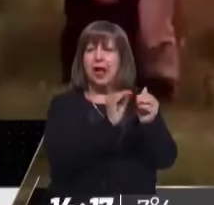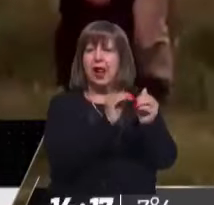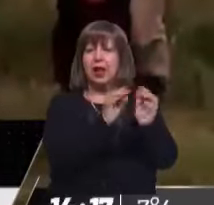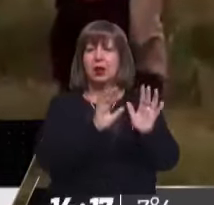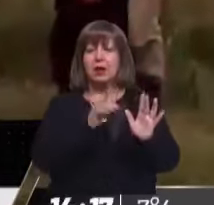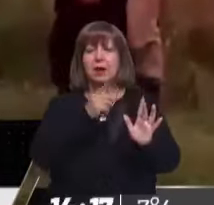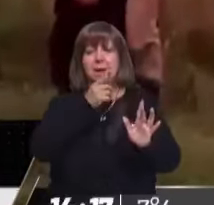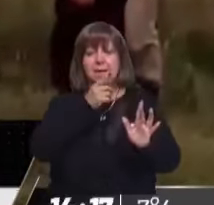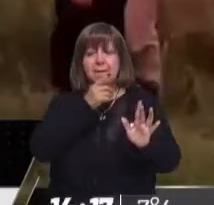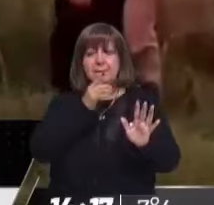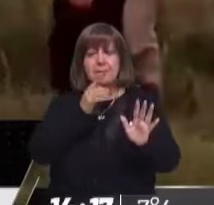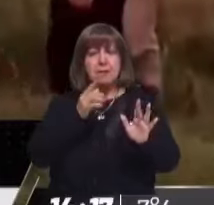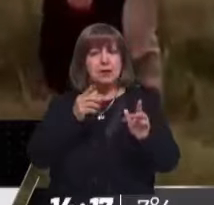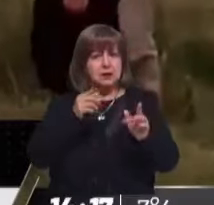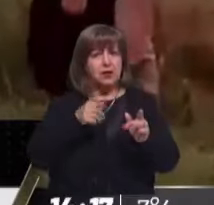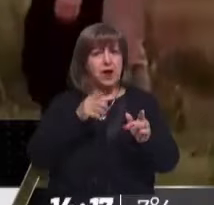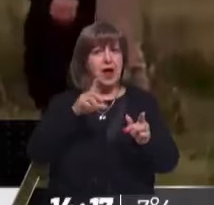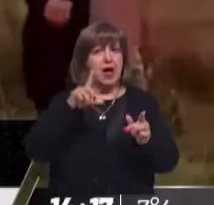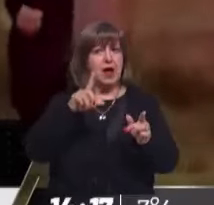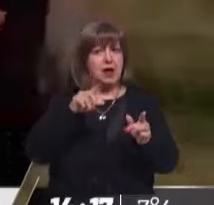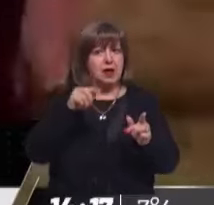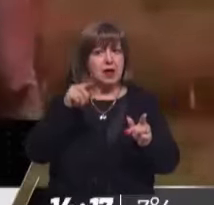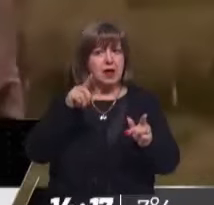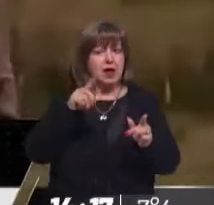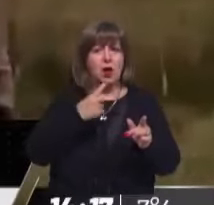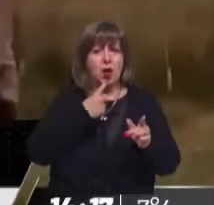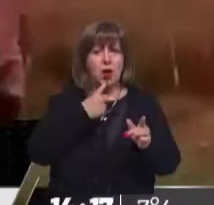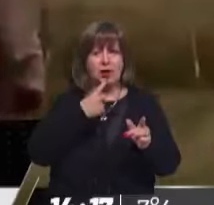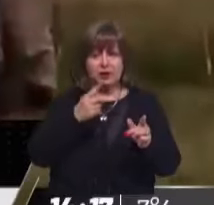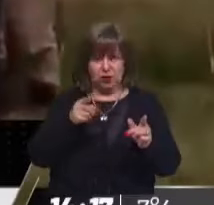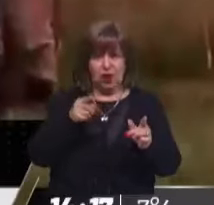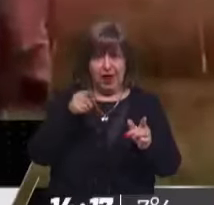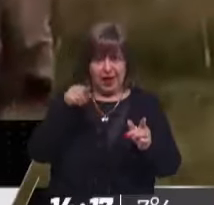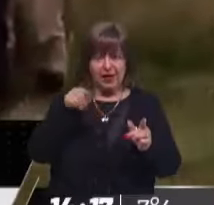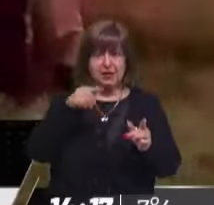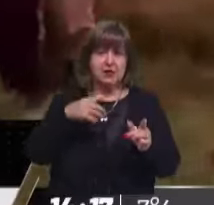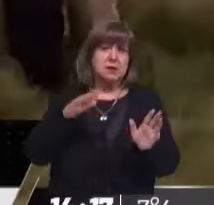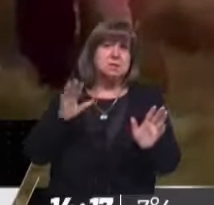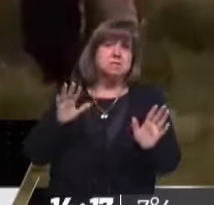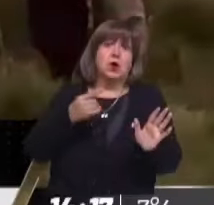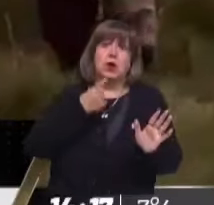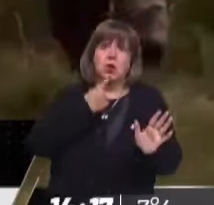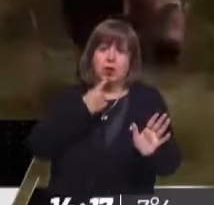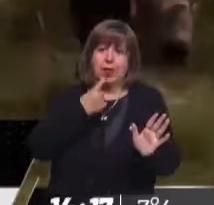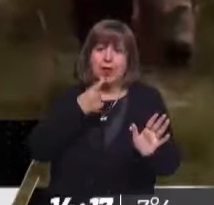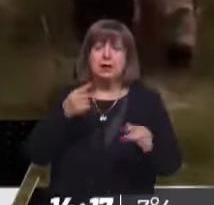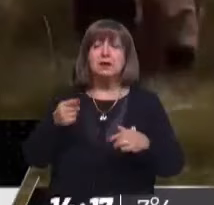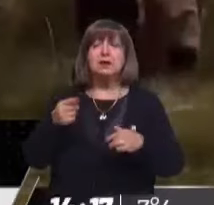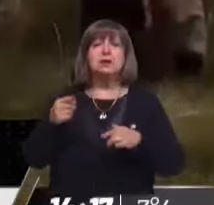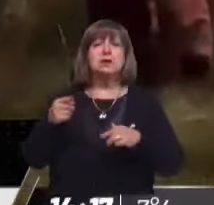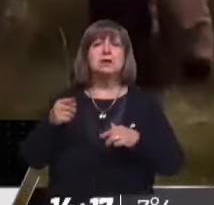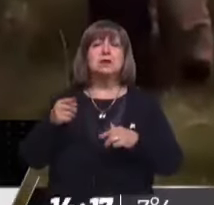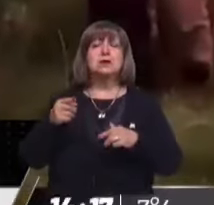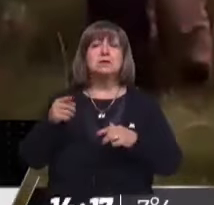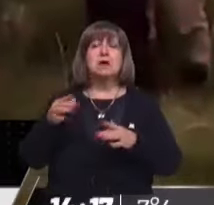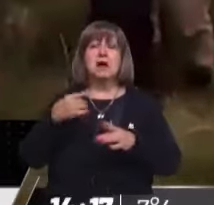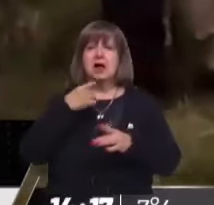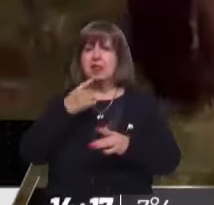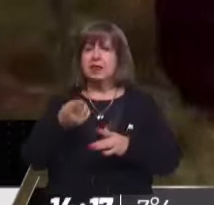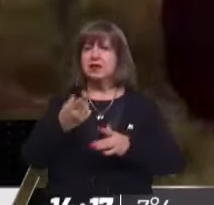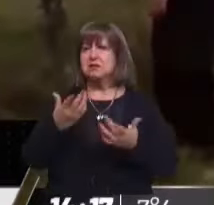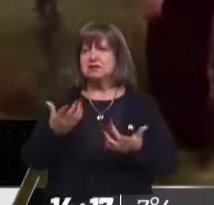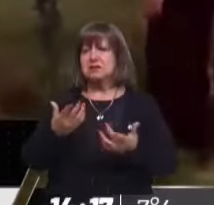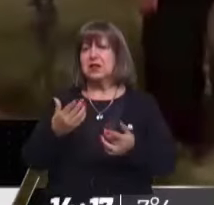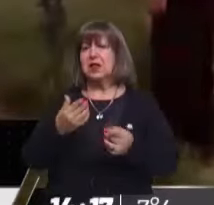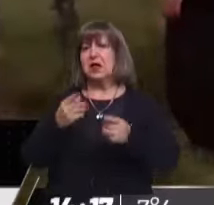hipótesis del accidente, una hipótesis que fue echada por tierra este fin de semana por una prima de Loan, que dijo que a su